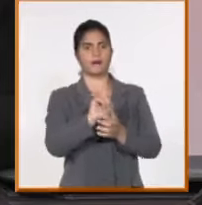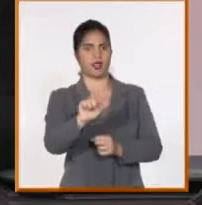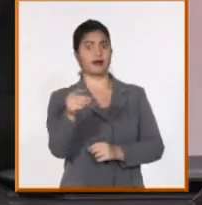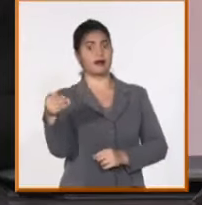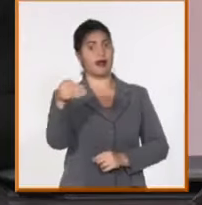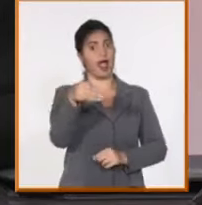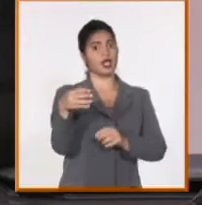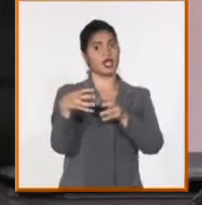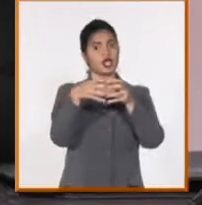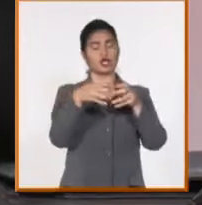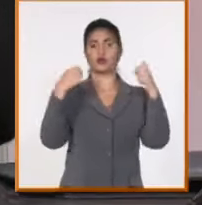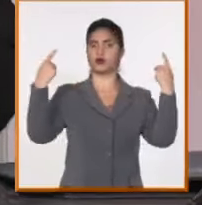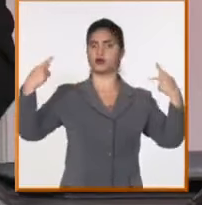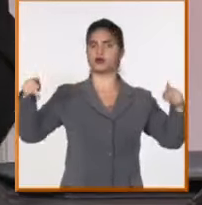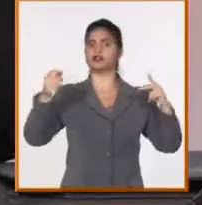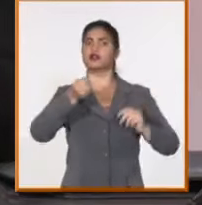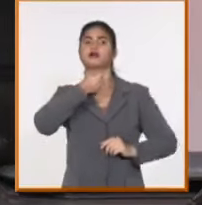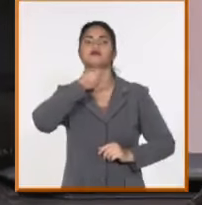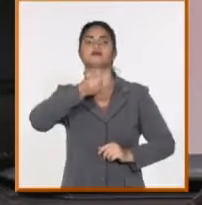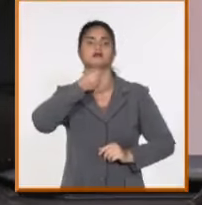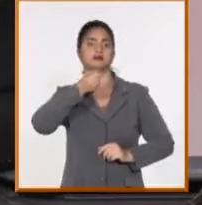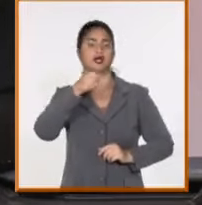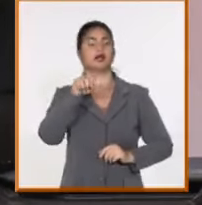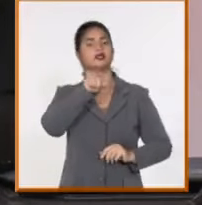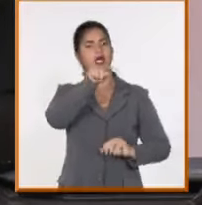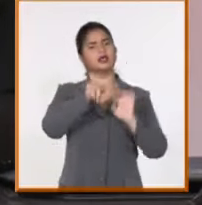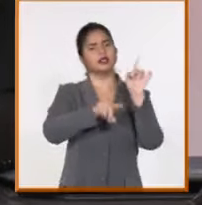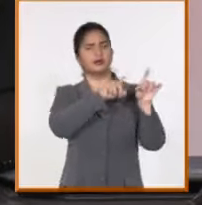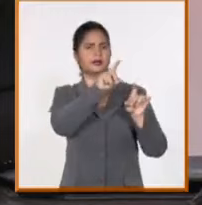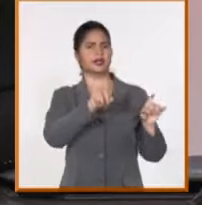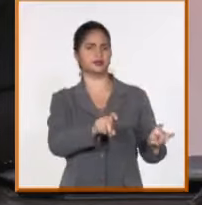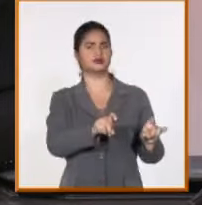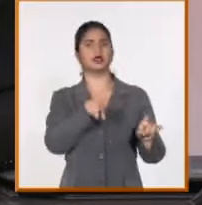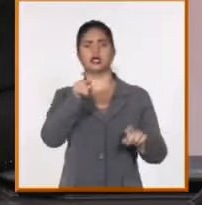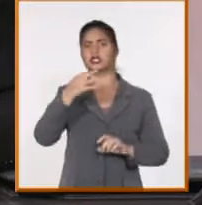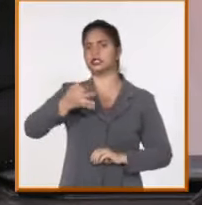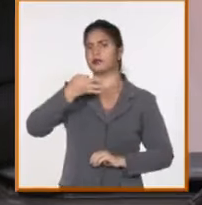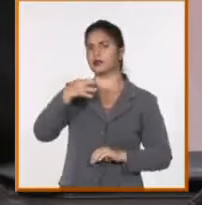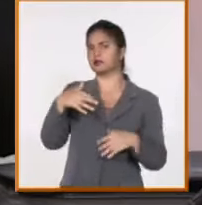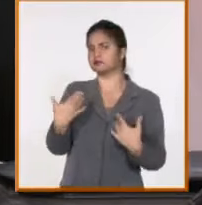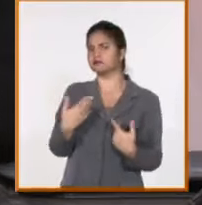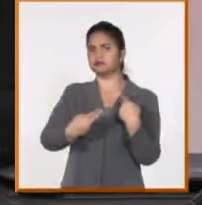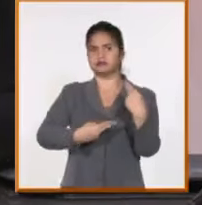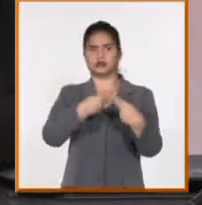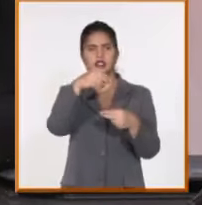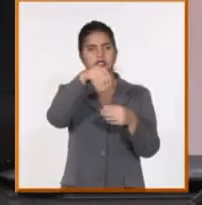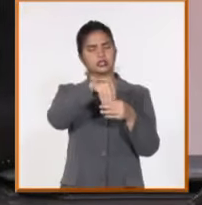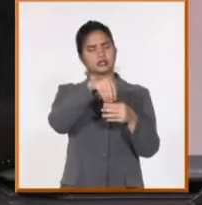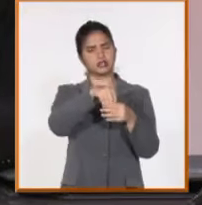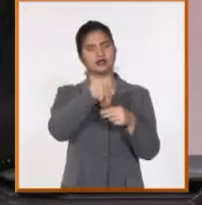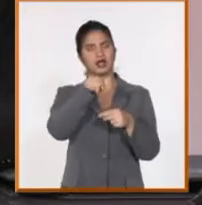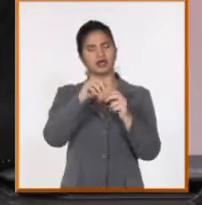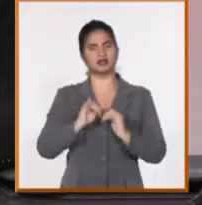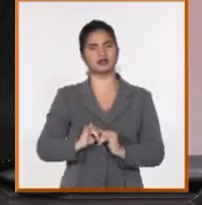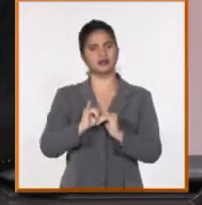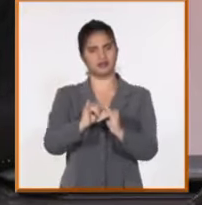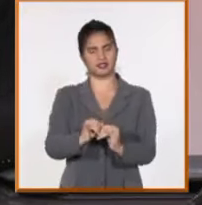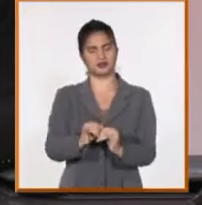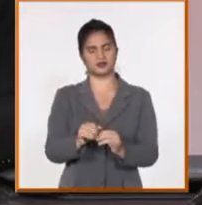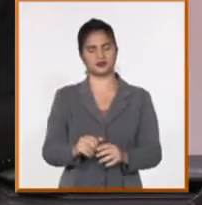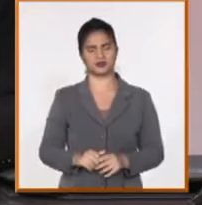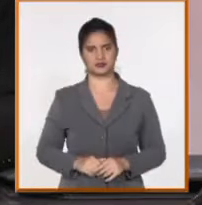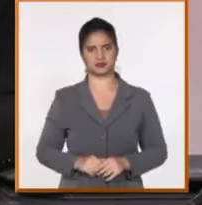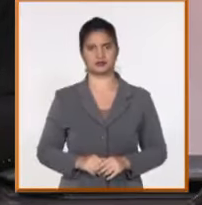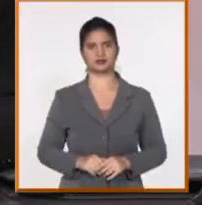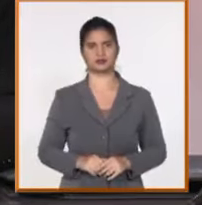nuestro de ideas multimedios con la colaboración del grupo empresarial de la industria ligera y este reportaje nos trae las